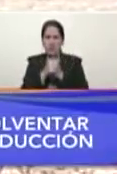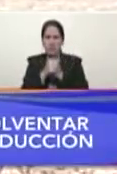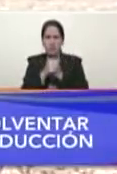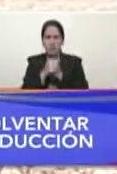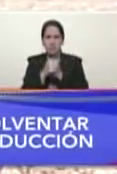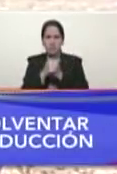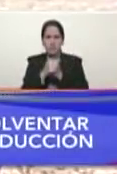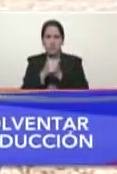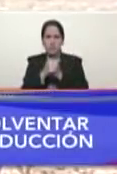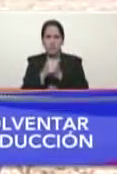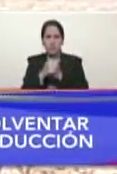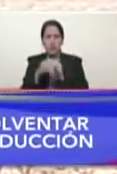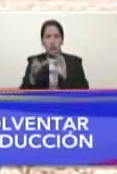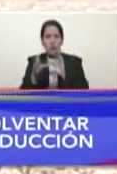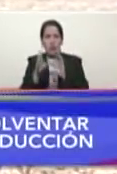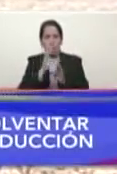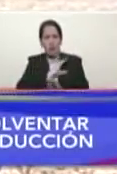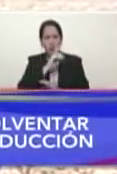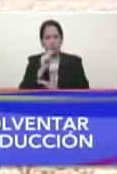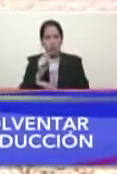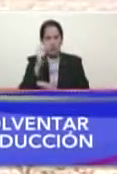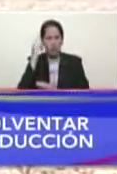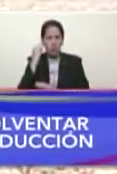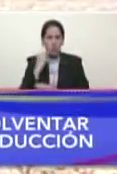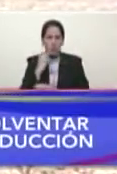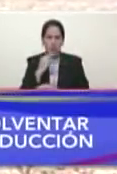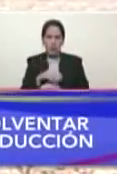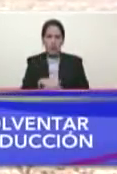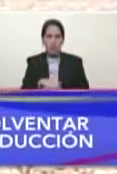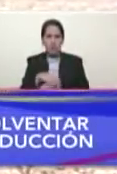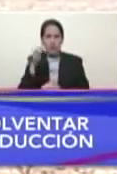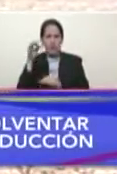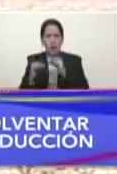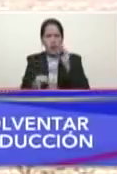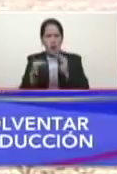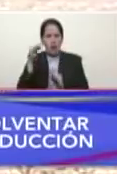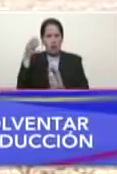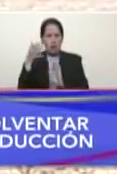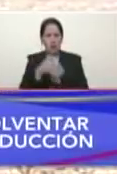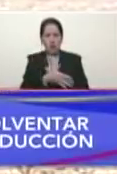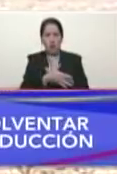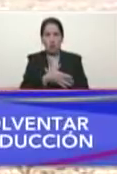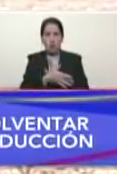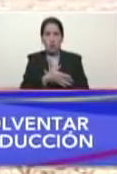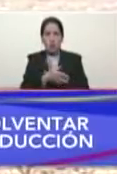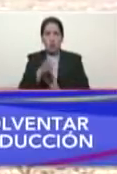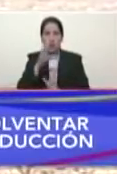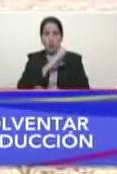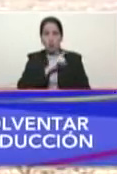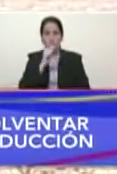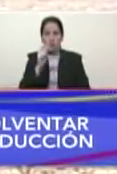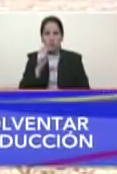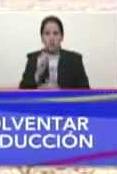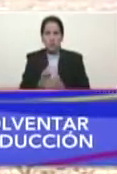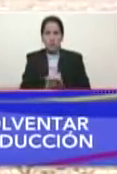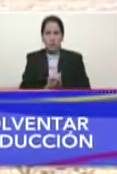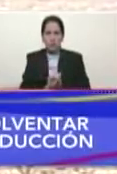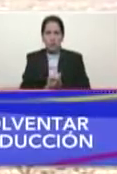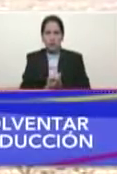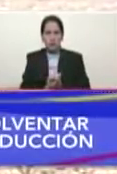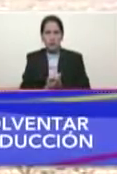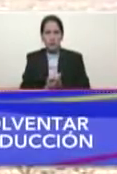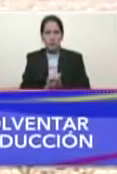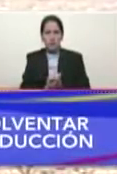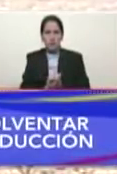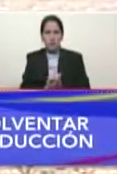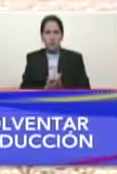la Constitución bolivariana, la justa causa de nuestra Constitución, de nuestra